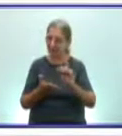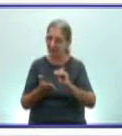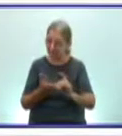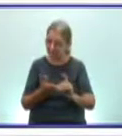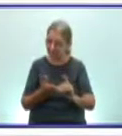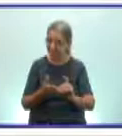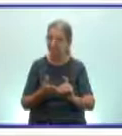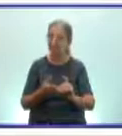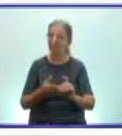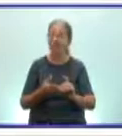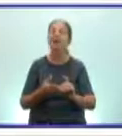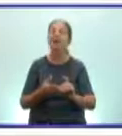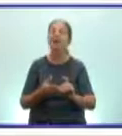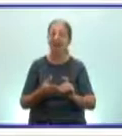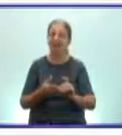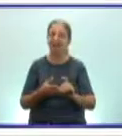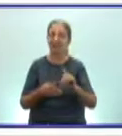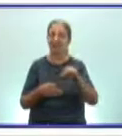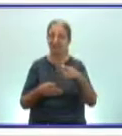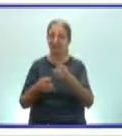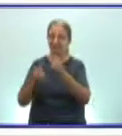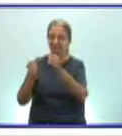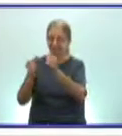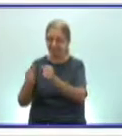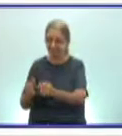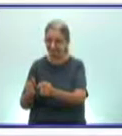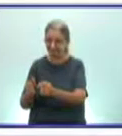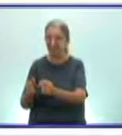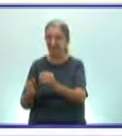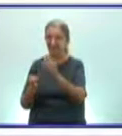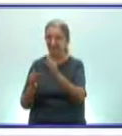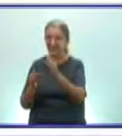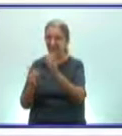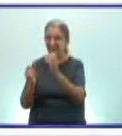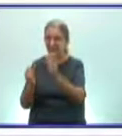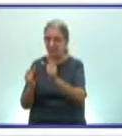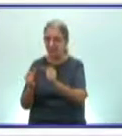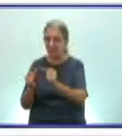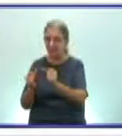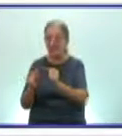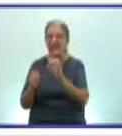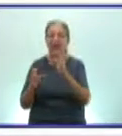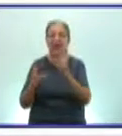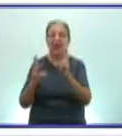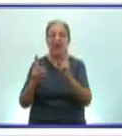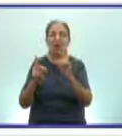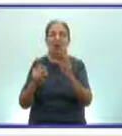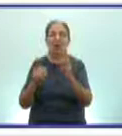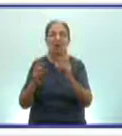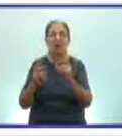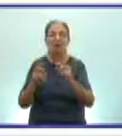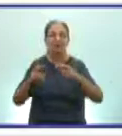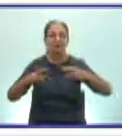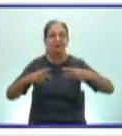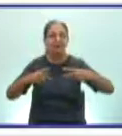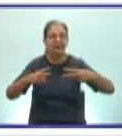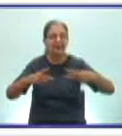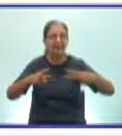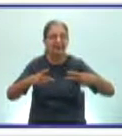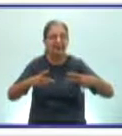entonces determinar la frecuencia absoluta, la cantidad de veces que se repite